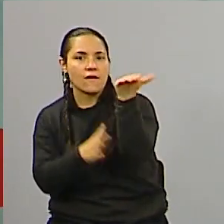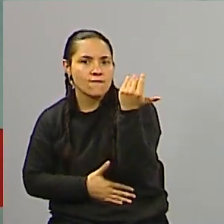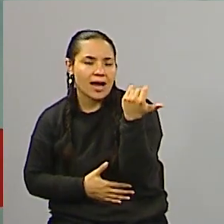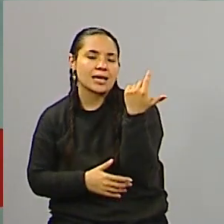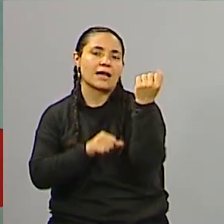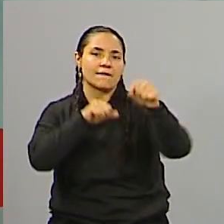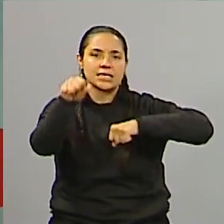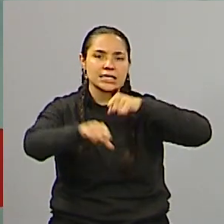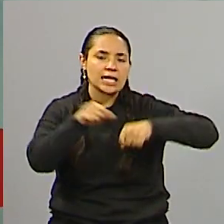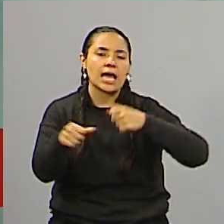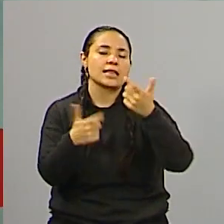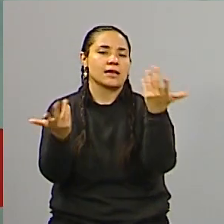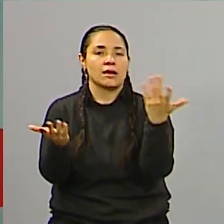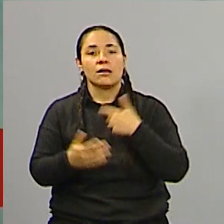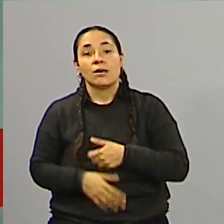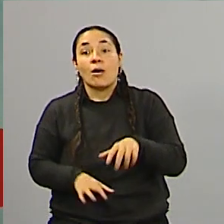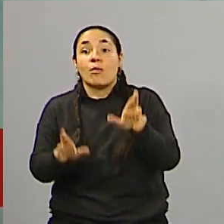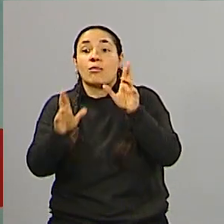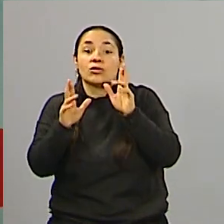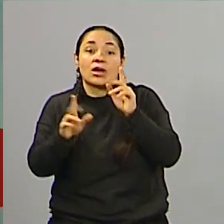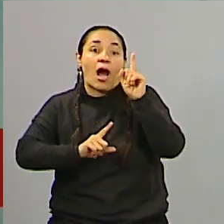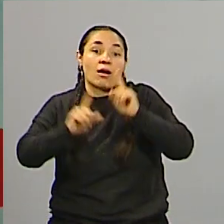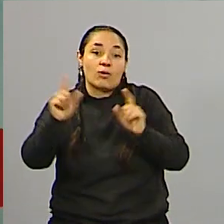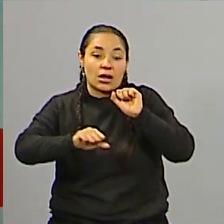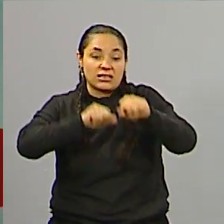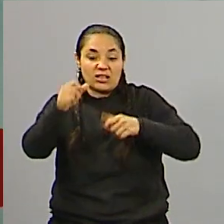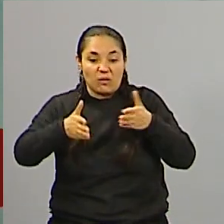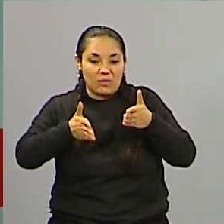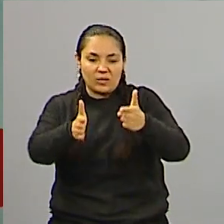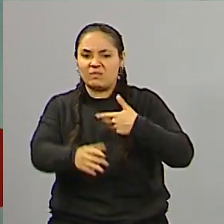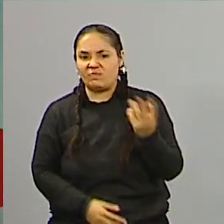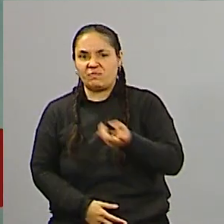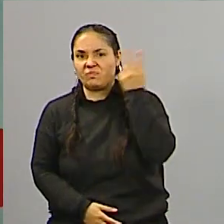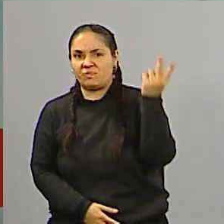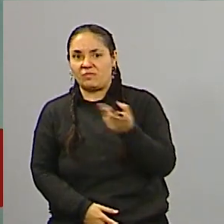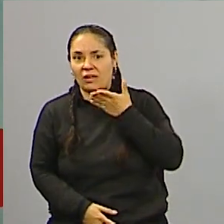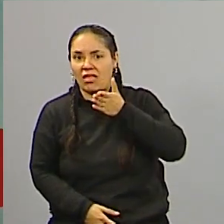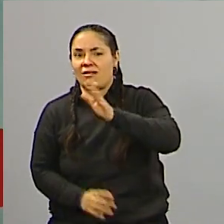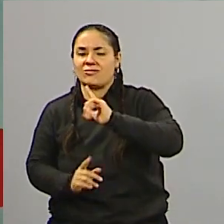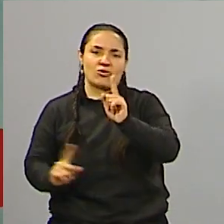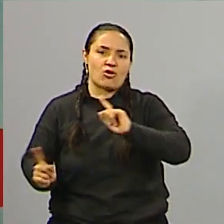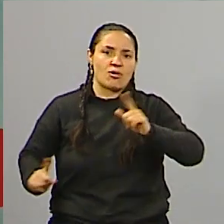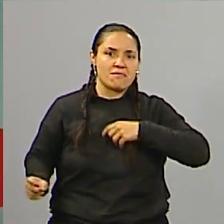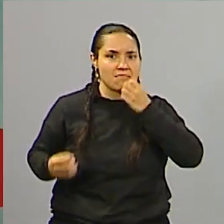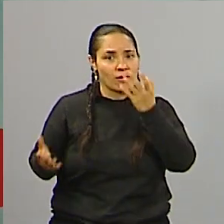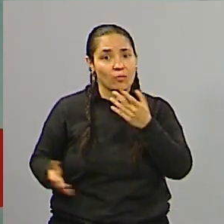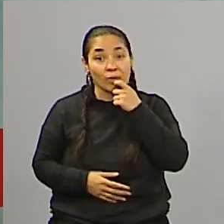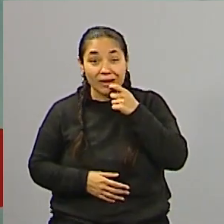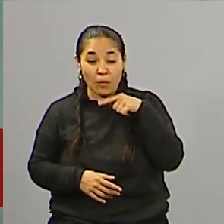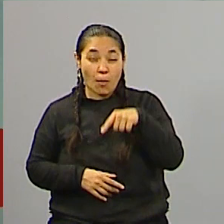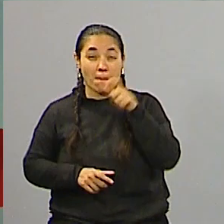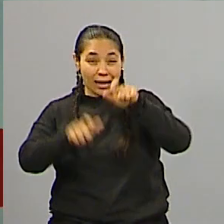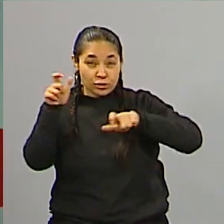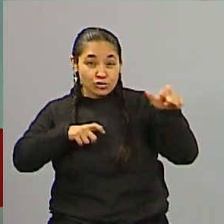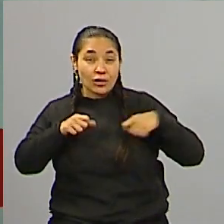que le piden. Hoy, para renovarse solamente el carnet de conductor, le piden libre deuda de una tasa municipal, entonces nos están cercenando un